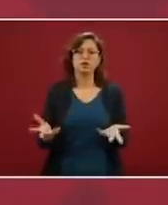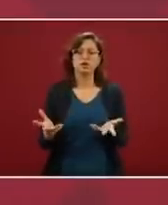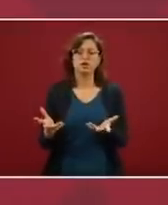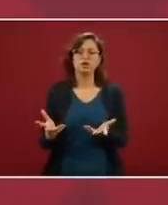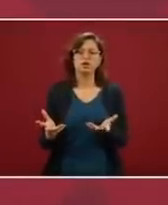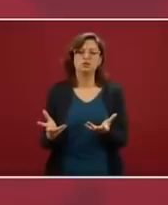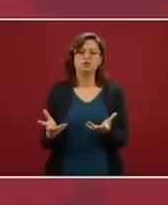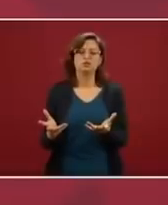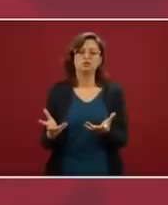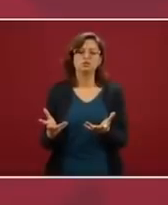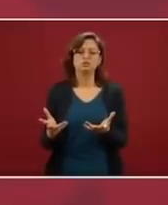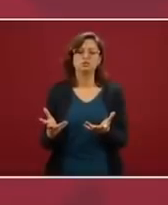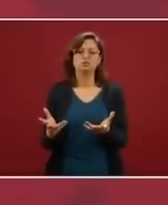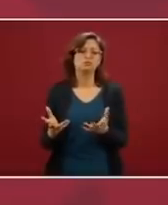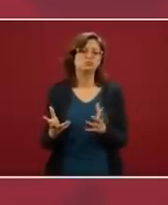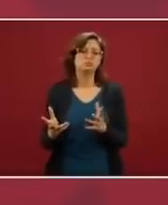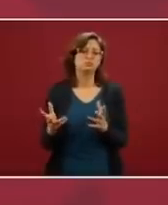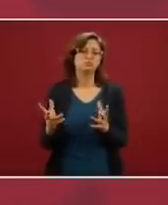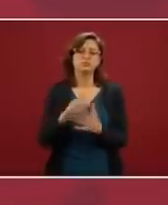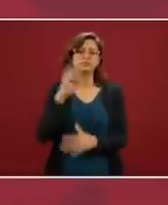escapamos porque